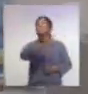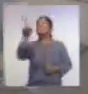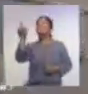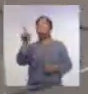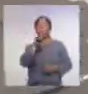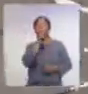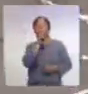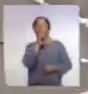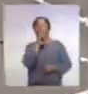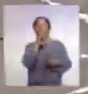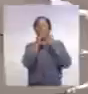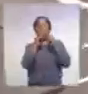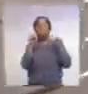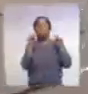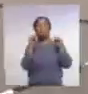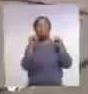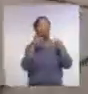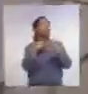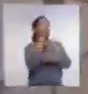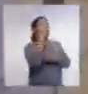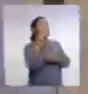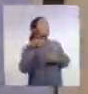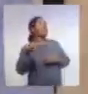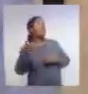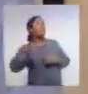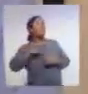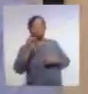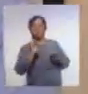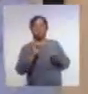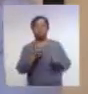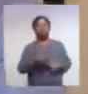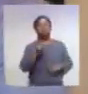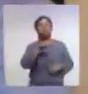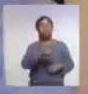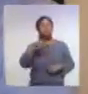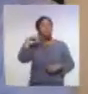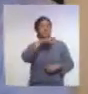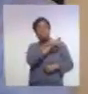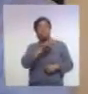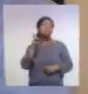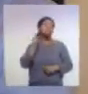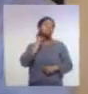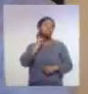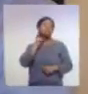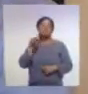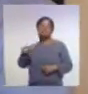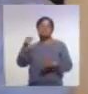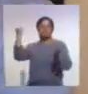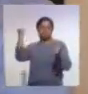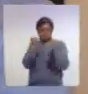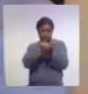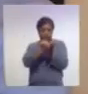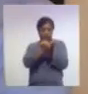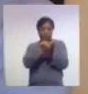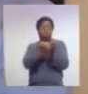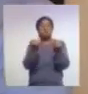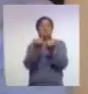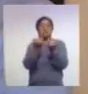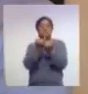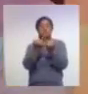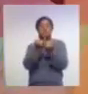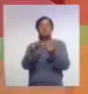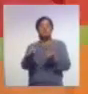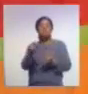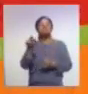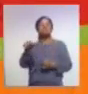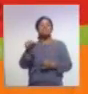preguntar o a reclamar ningún derecho, bueno, en lo inmediato la Procuraduría a través de una certificación podrá decretar que esas niñas y